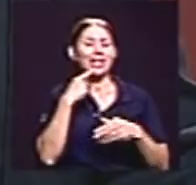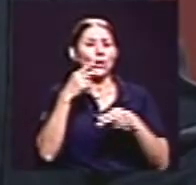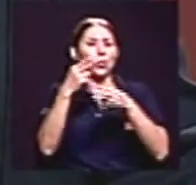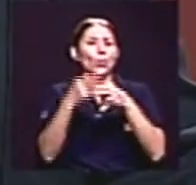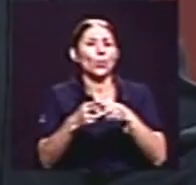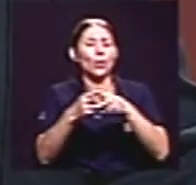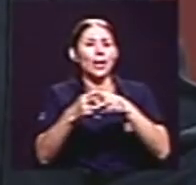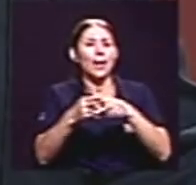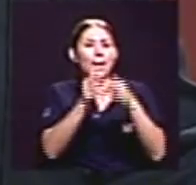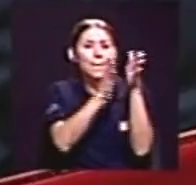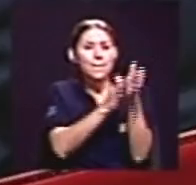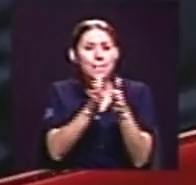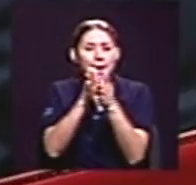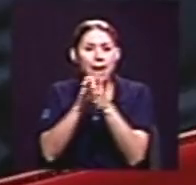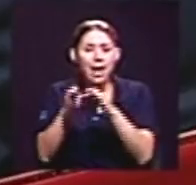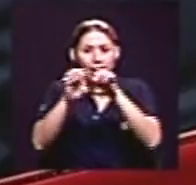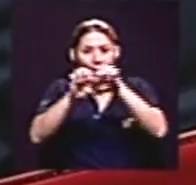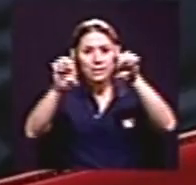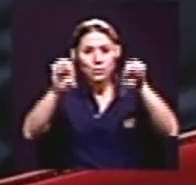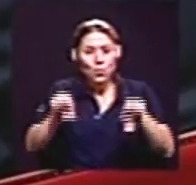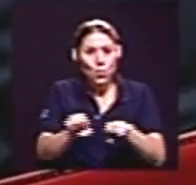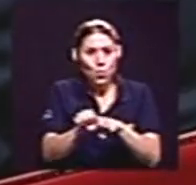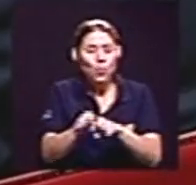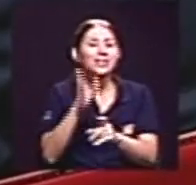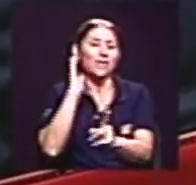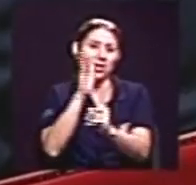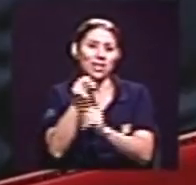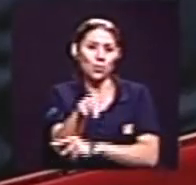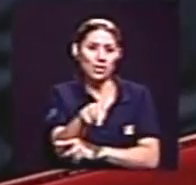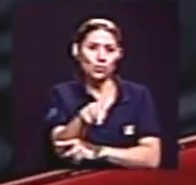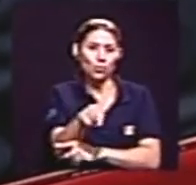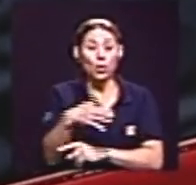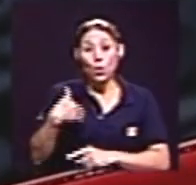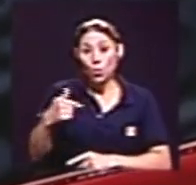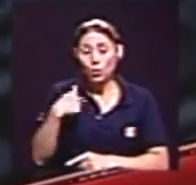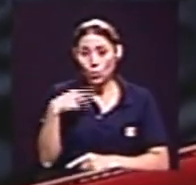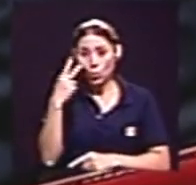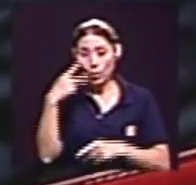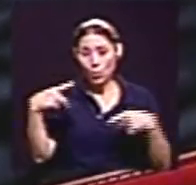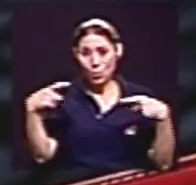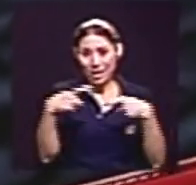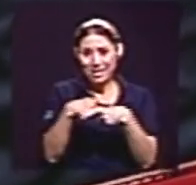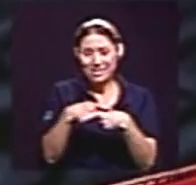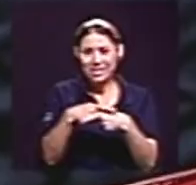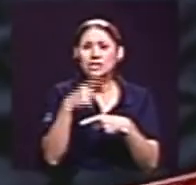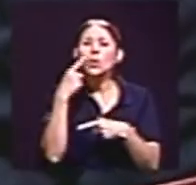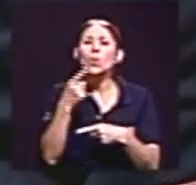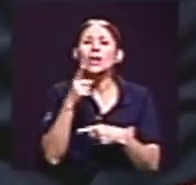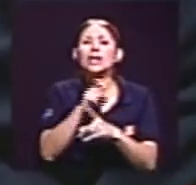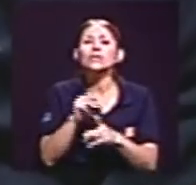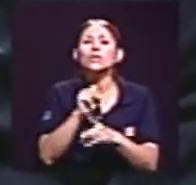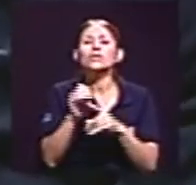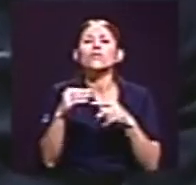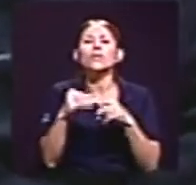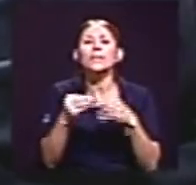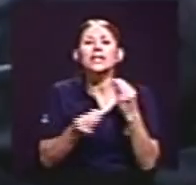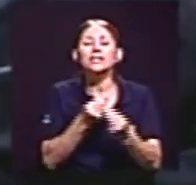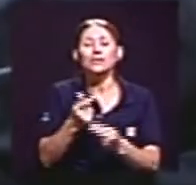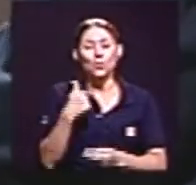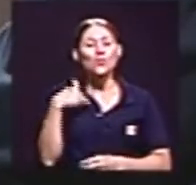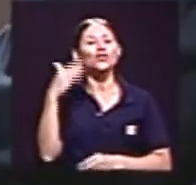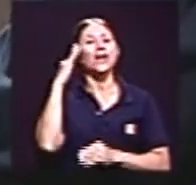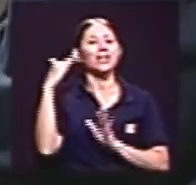iba orientado a eso. Es decir, uno de los problemas fundamentales cuando uno ve una crisis de esta magnitud es que uno sabe que nos va a golpear. Es